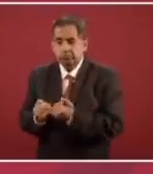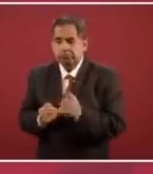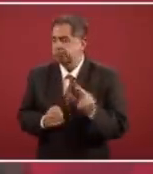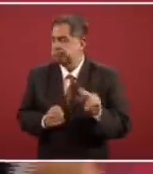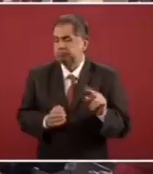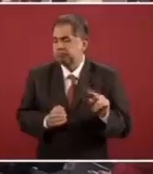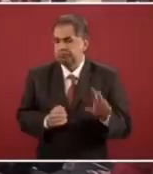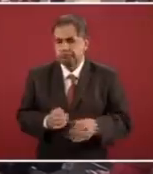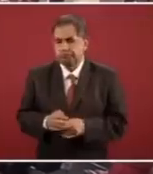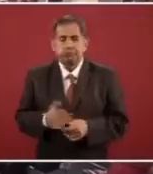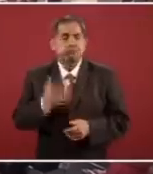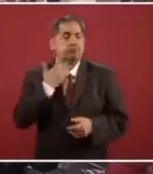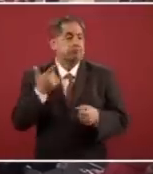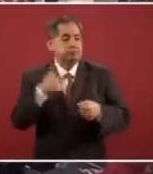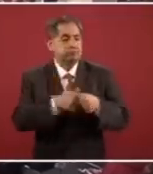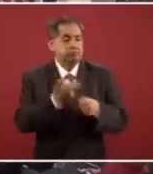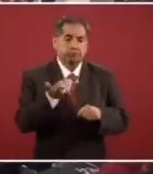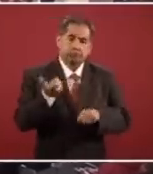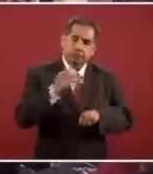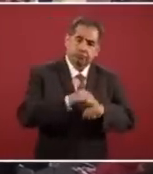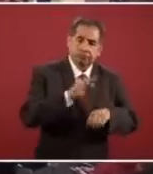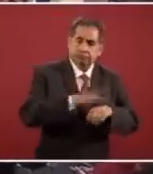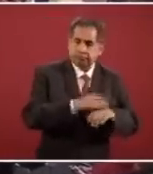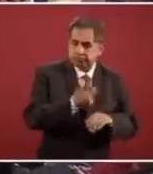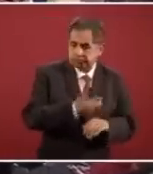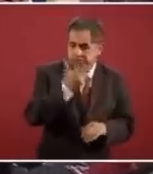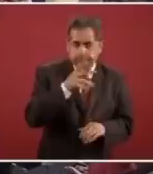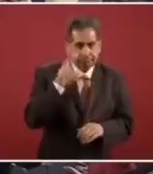No hay gasolinazos.